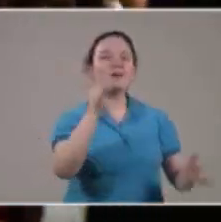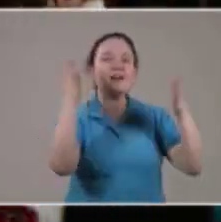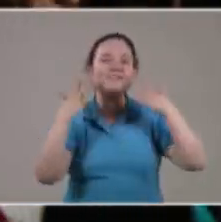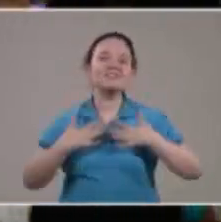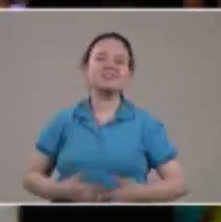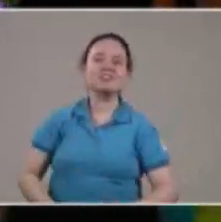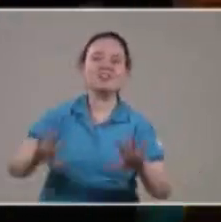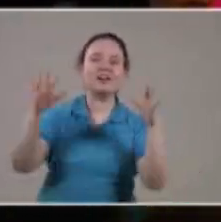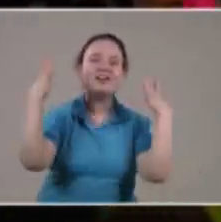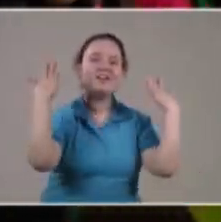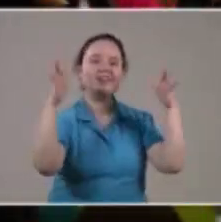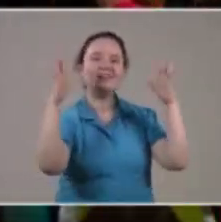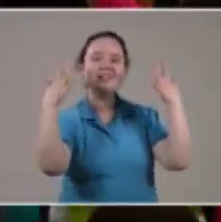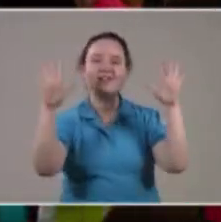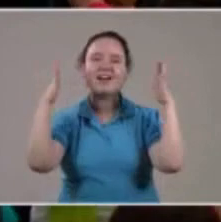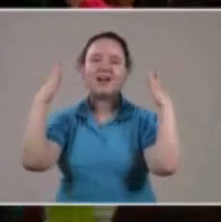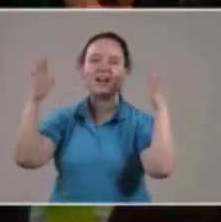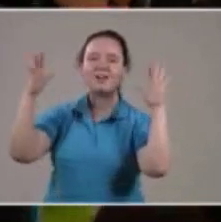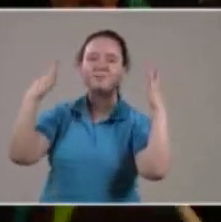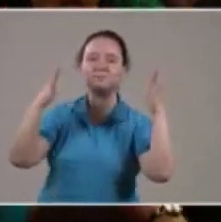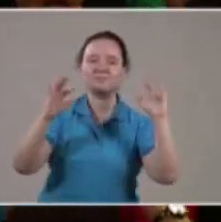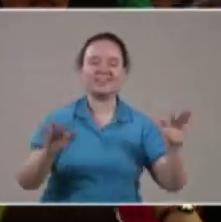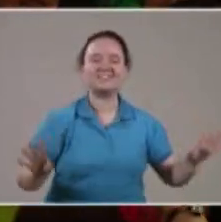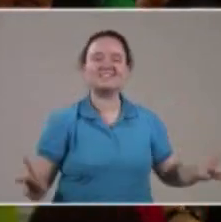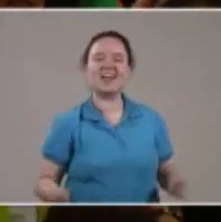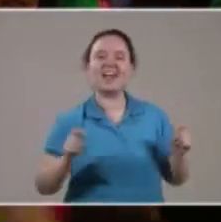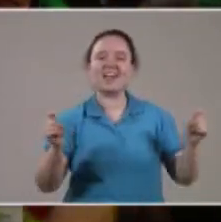alabaré. Él me ha vestido de alegría.